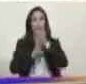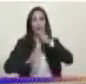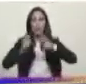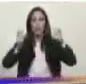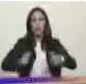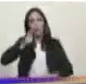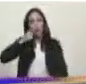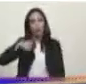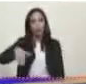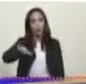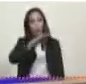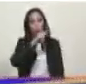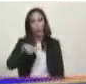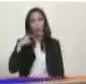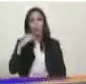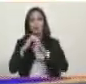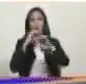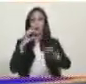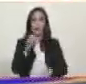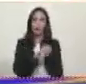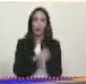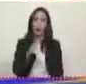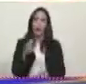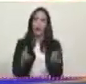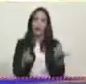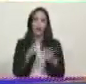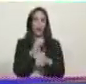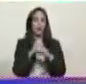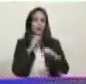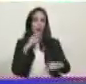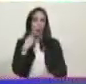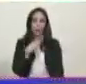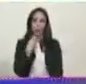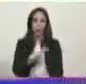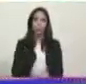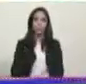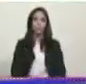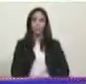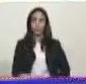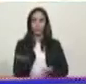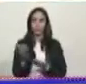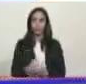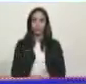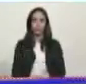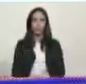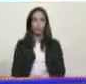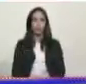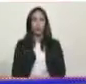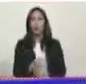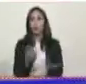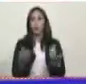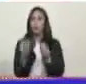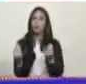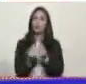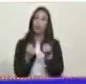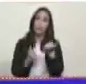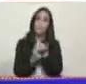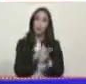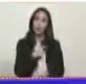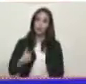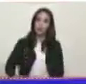nuestro pueblo en el sistema de transporte masivo. Muy bien, ahí tenemos ese poder junto a la República Popular China,